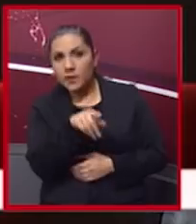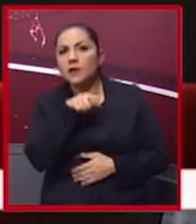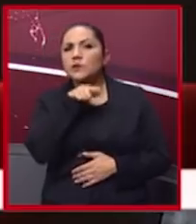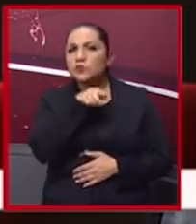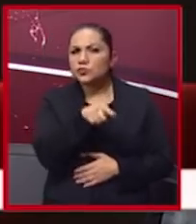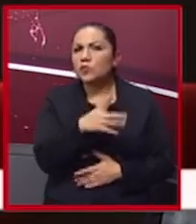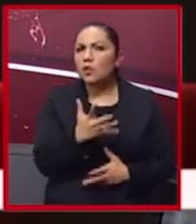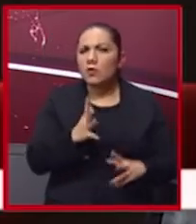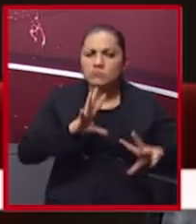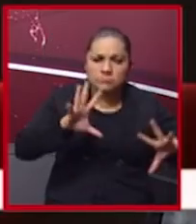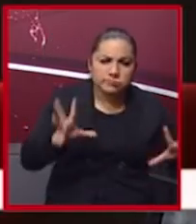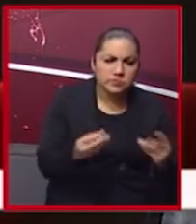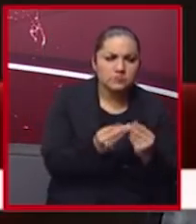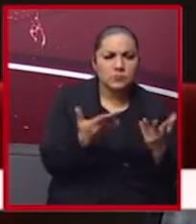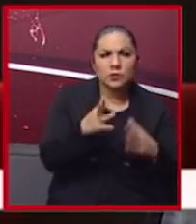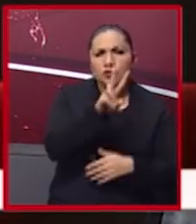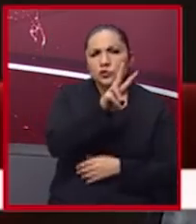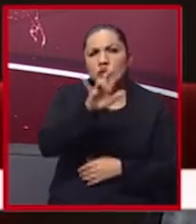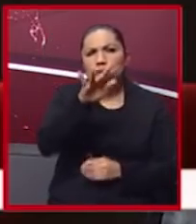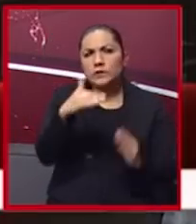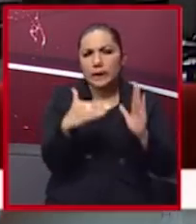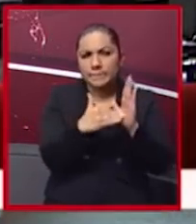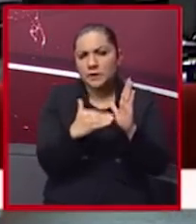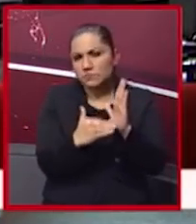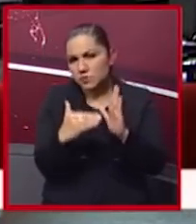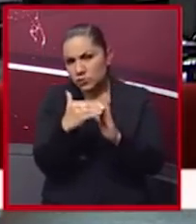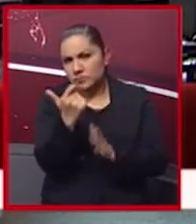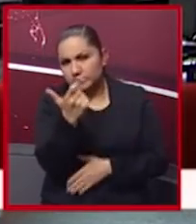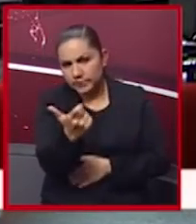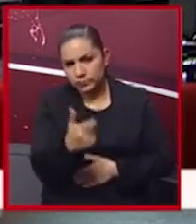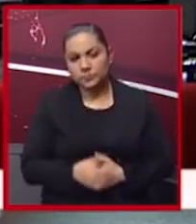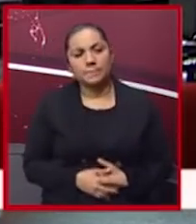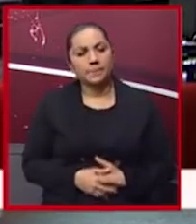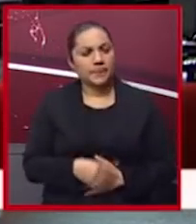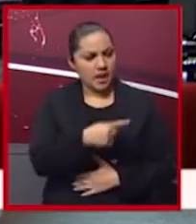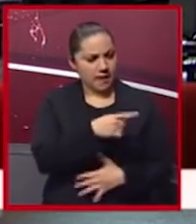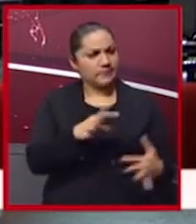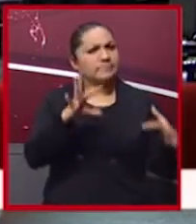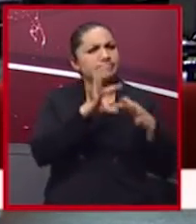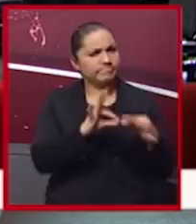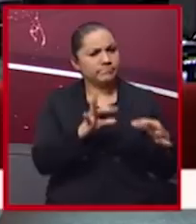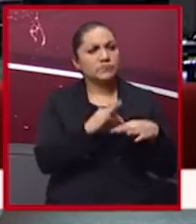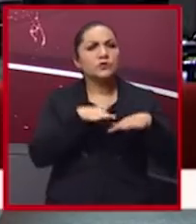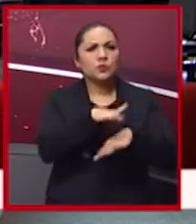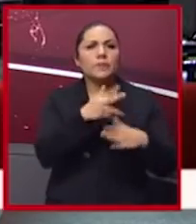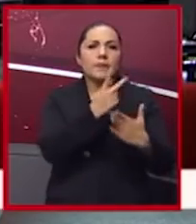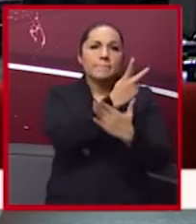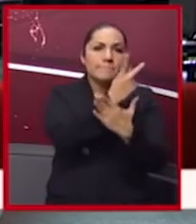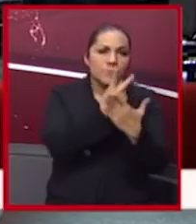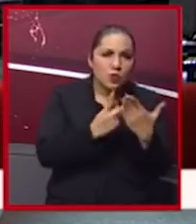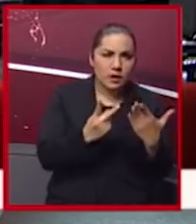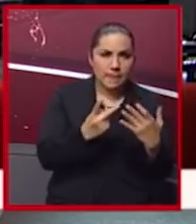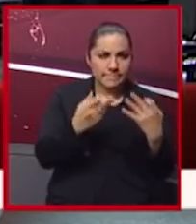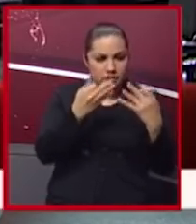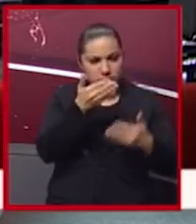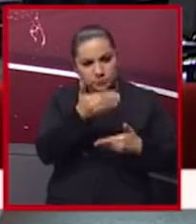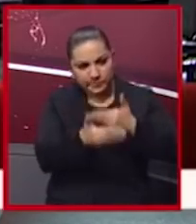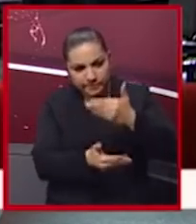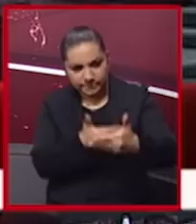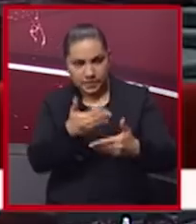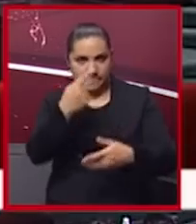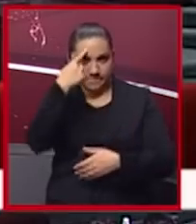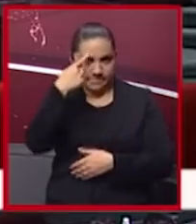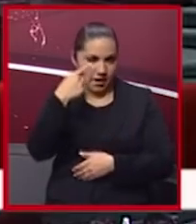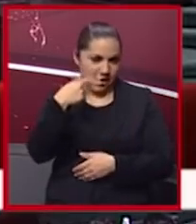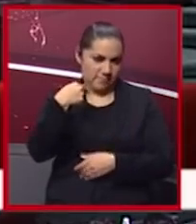unos 250,000 millones de pesos. Bueno, también habló de programas emblemáticos para la próxima administración, que contempla